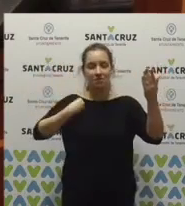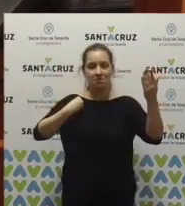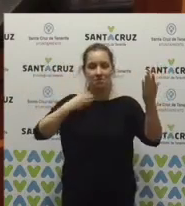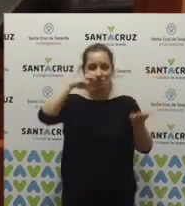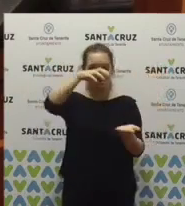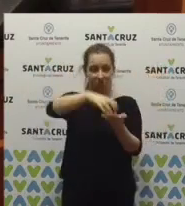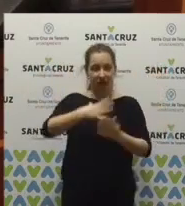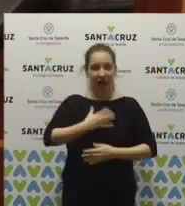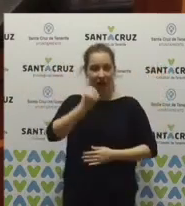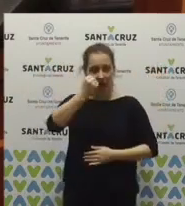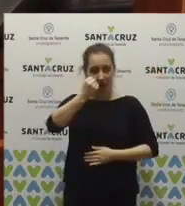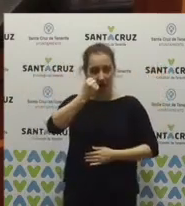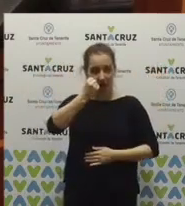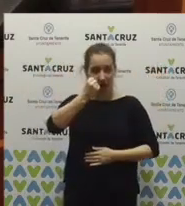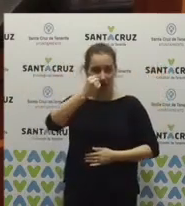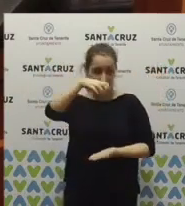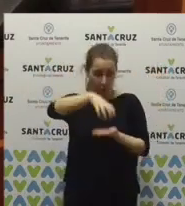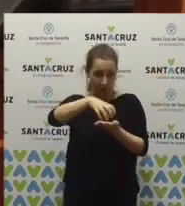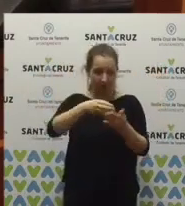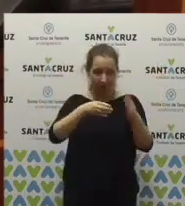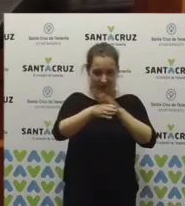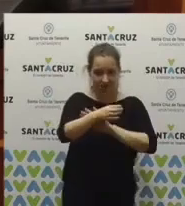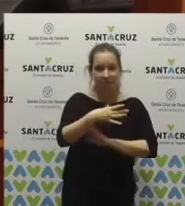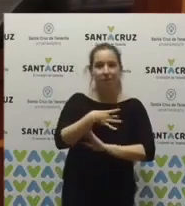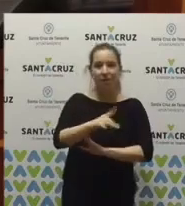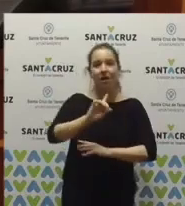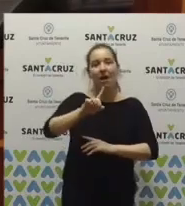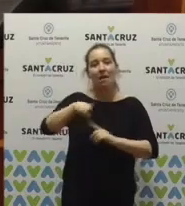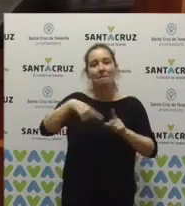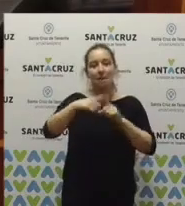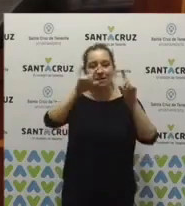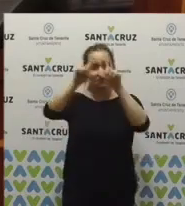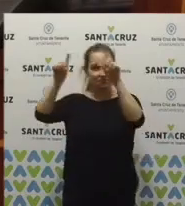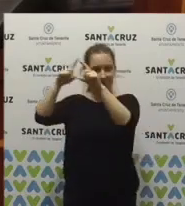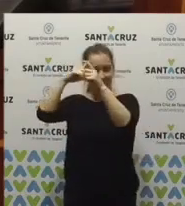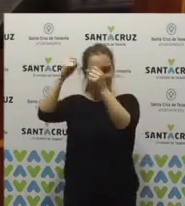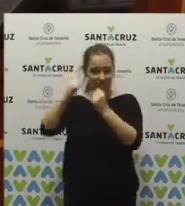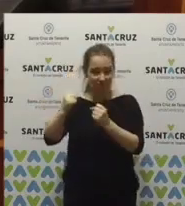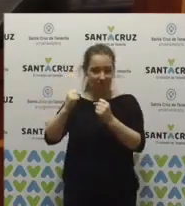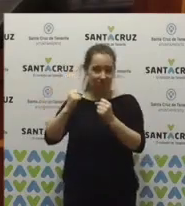ayuntamiento o de cualquiera de sus organismos autónomos o empresas públicas